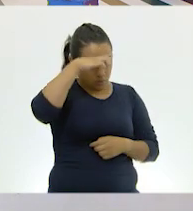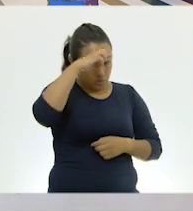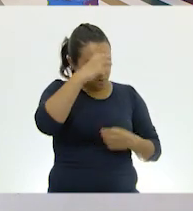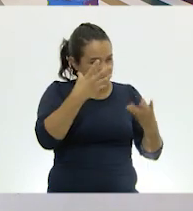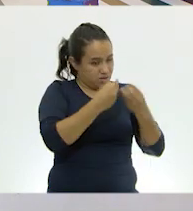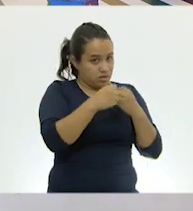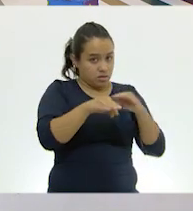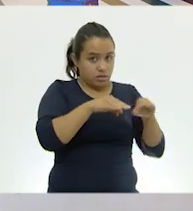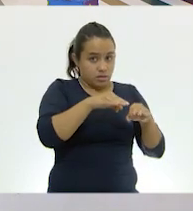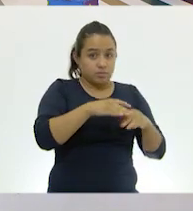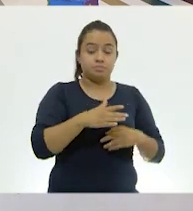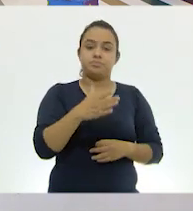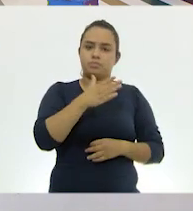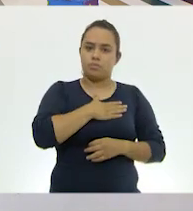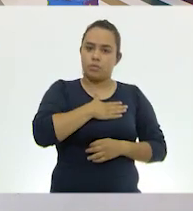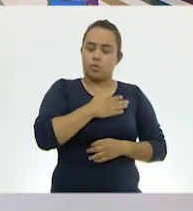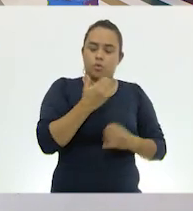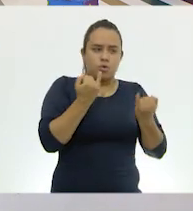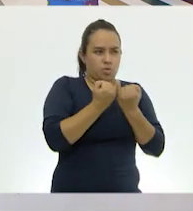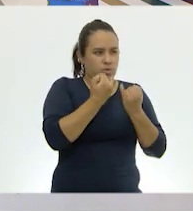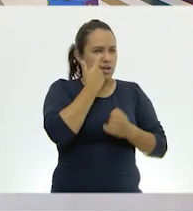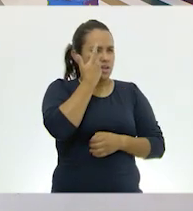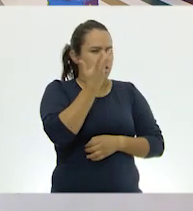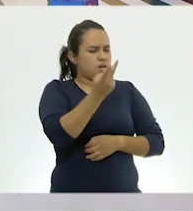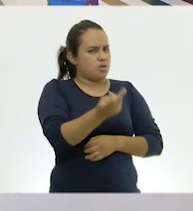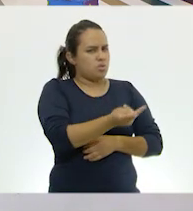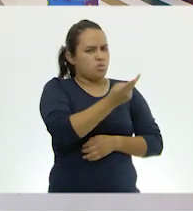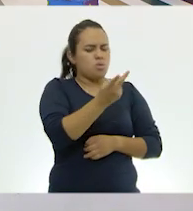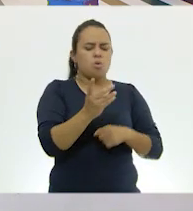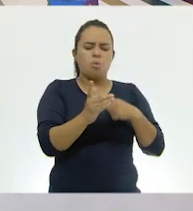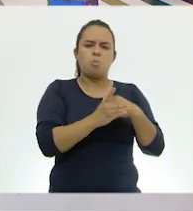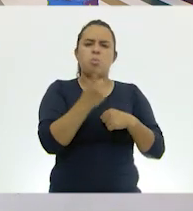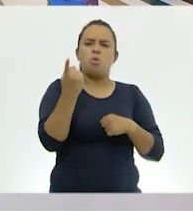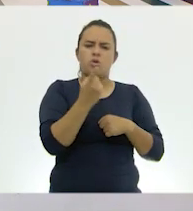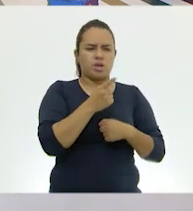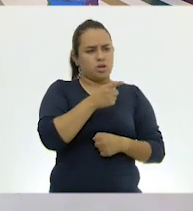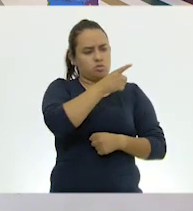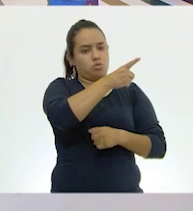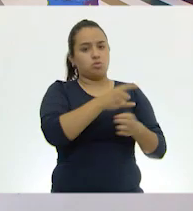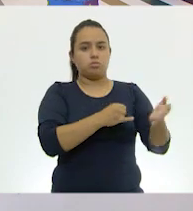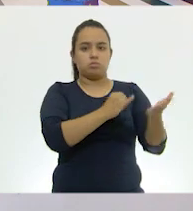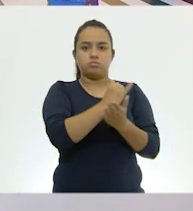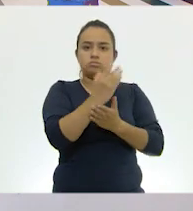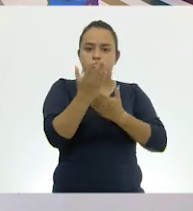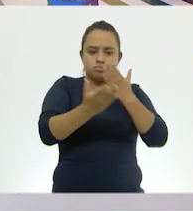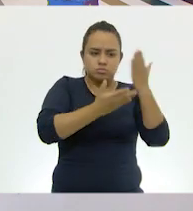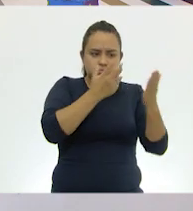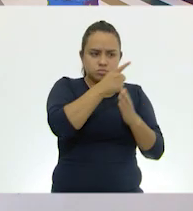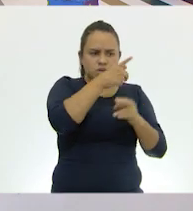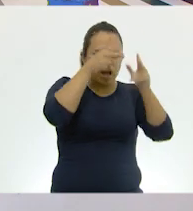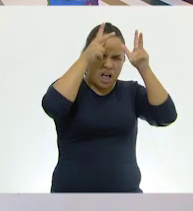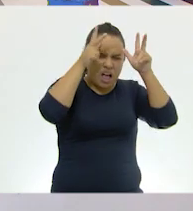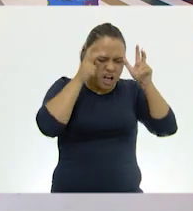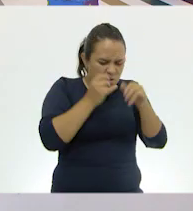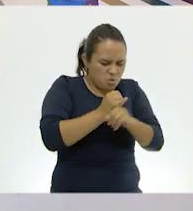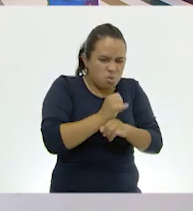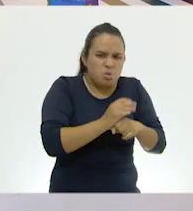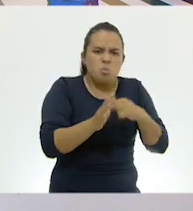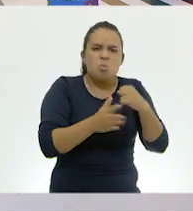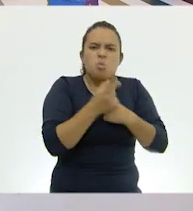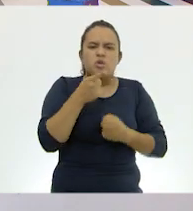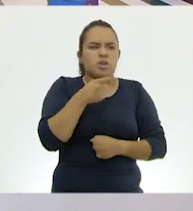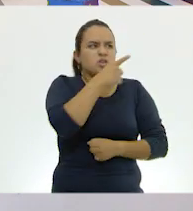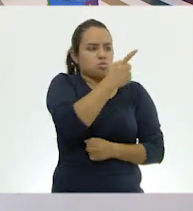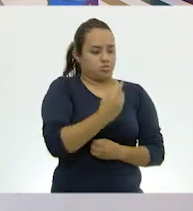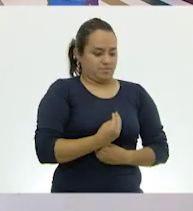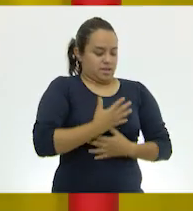trabajas, a mí también me gustaría preguntarte, ¿por qué decidiste estudiar a los ajolotes? ¿Qué fue lo que te